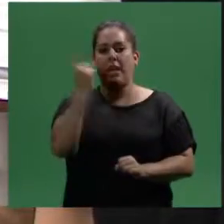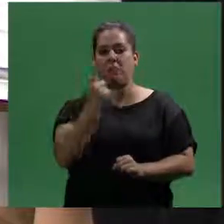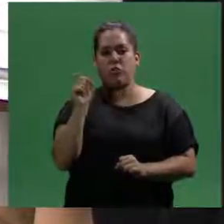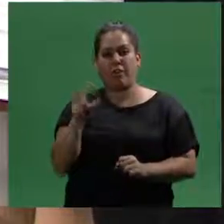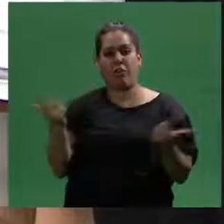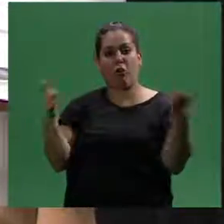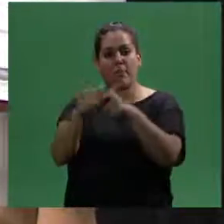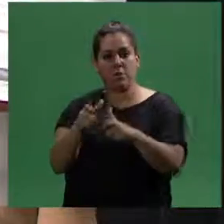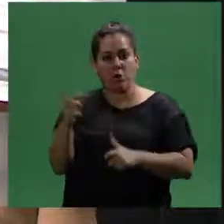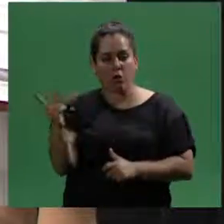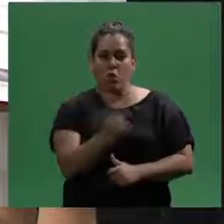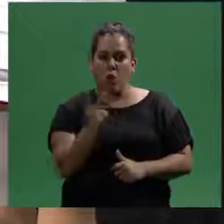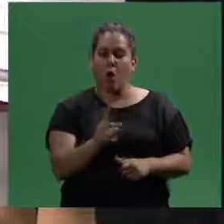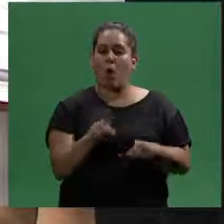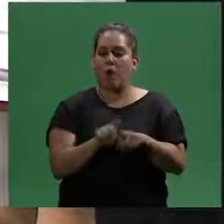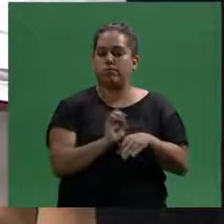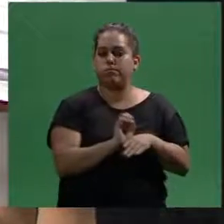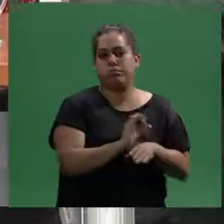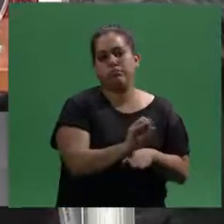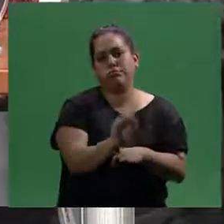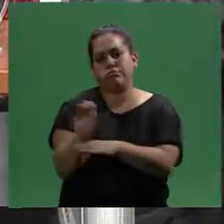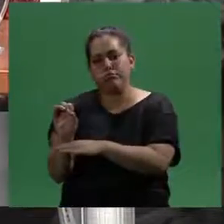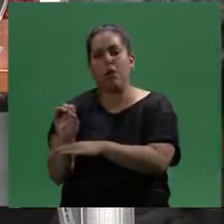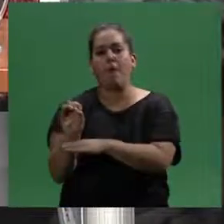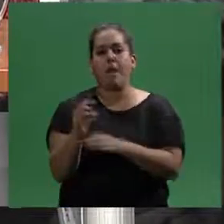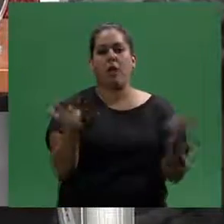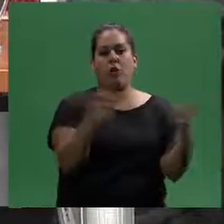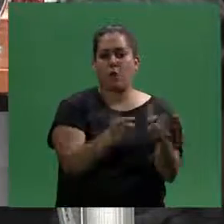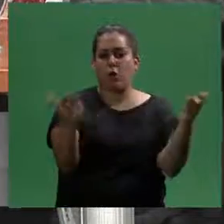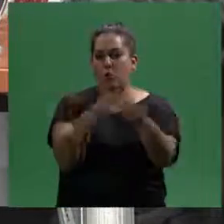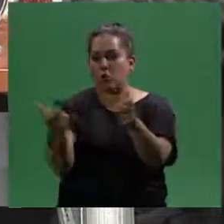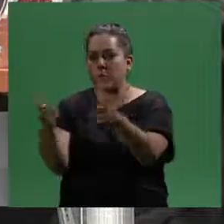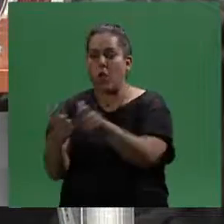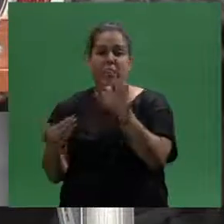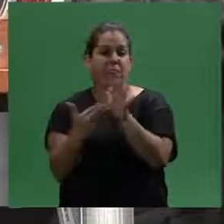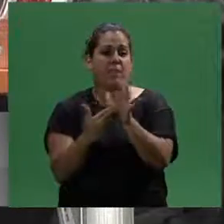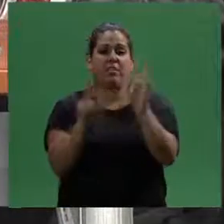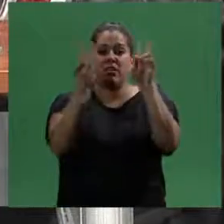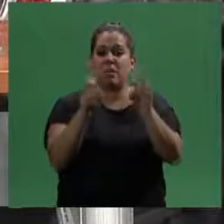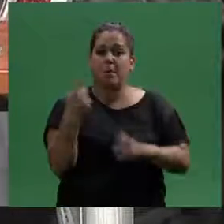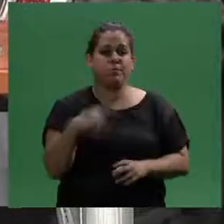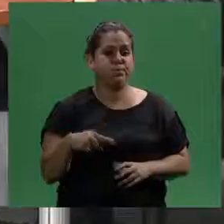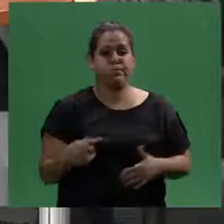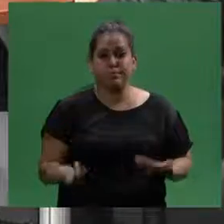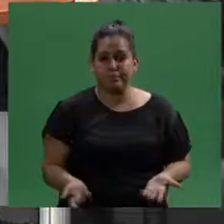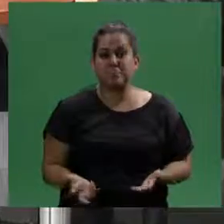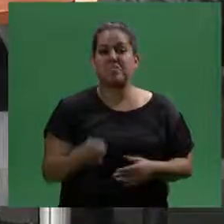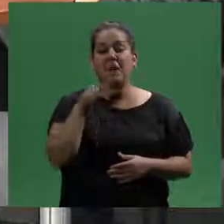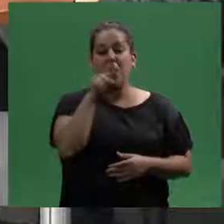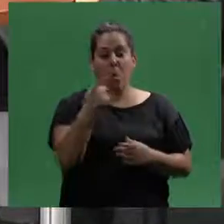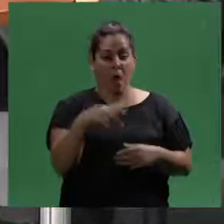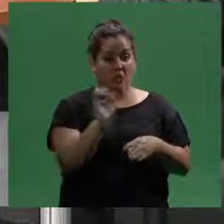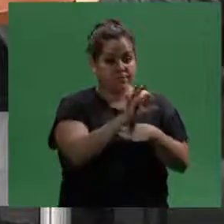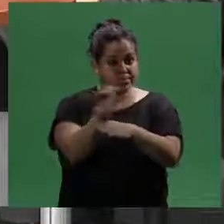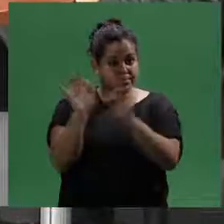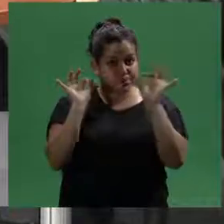de comisiones, se distribuyen a las distintas comisiones de acuerdo a la característica del proyecto, y a